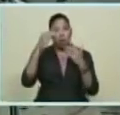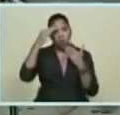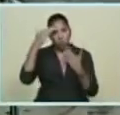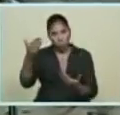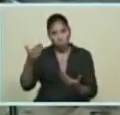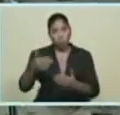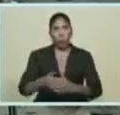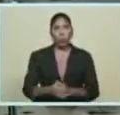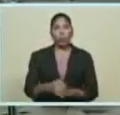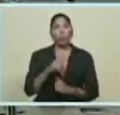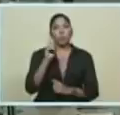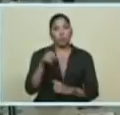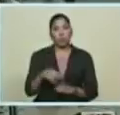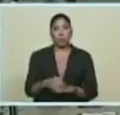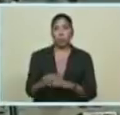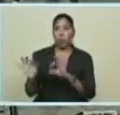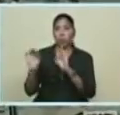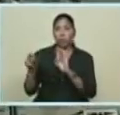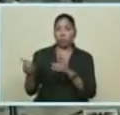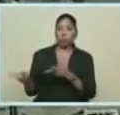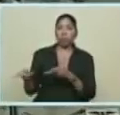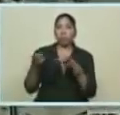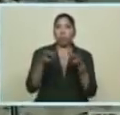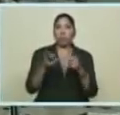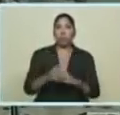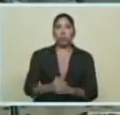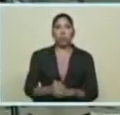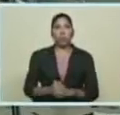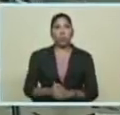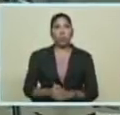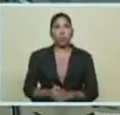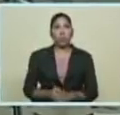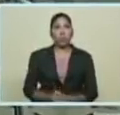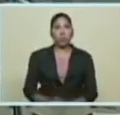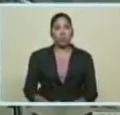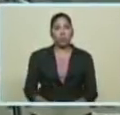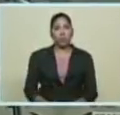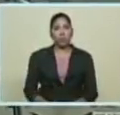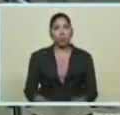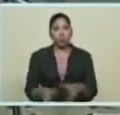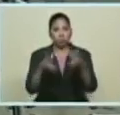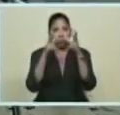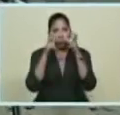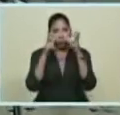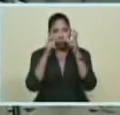oficiales de nuestra Fuerza Armada, milicianos, milicianas que me escuchan,